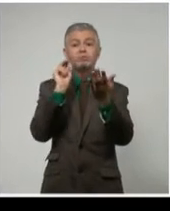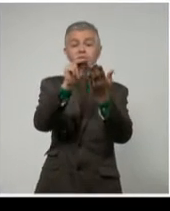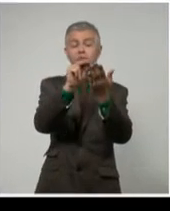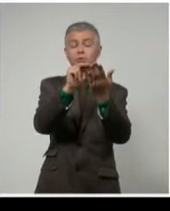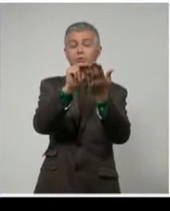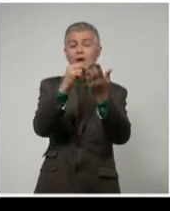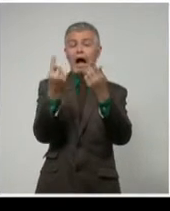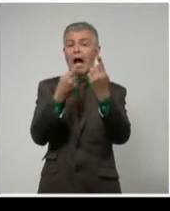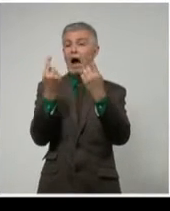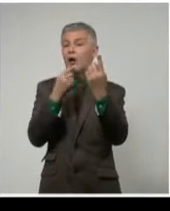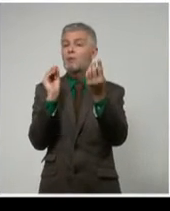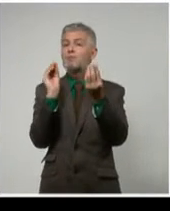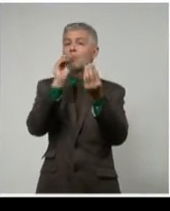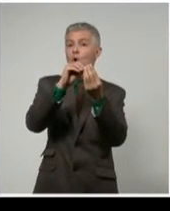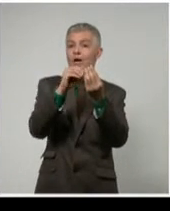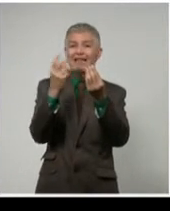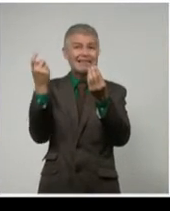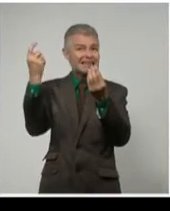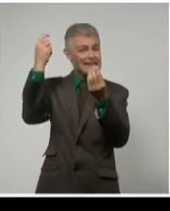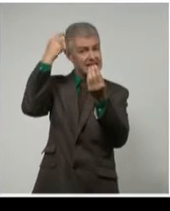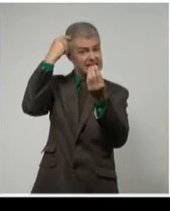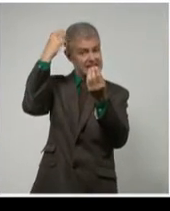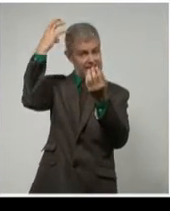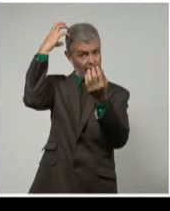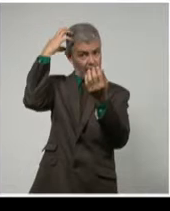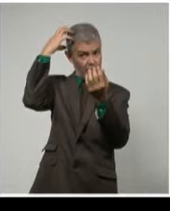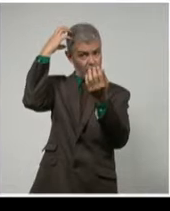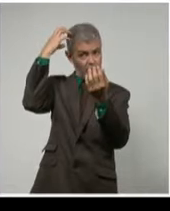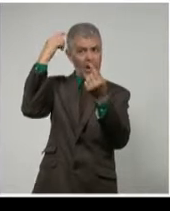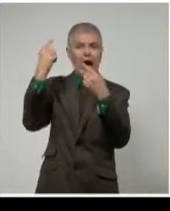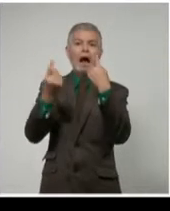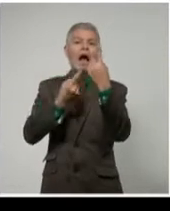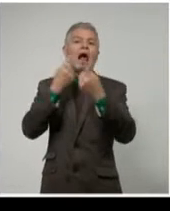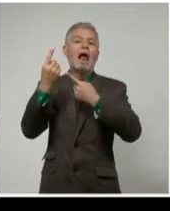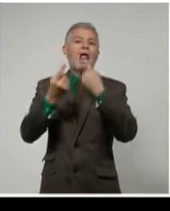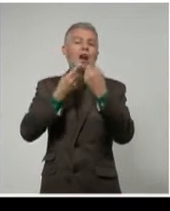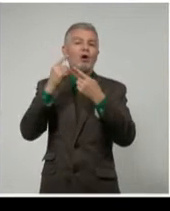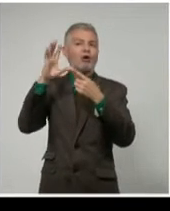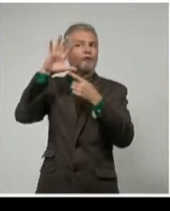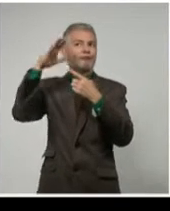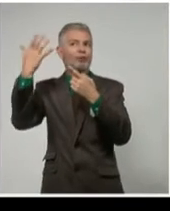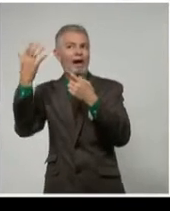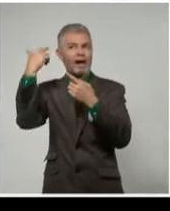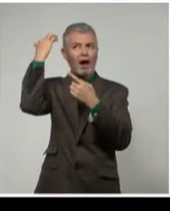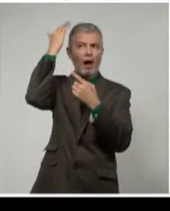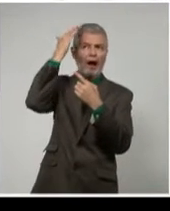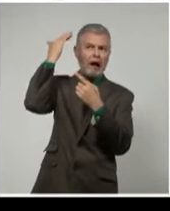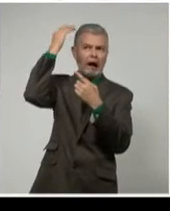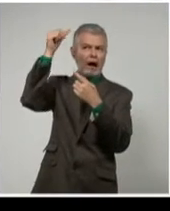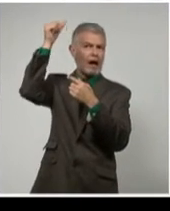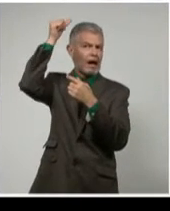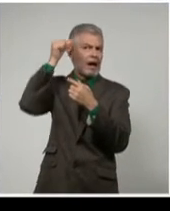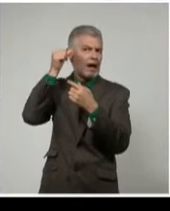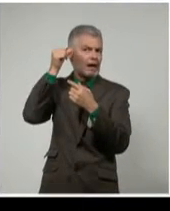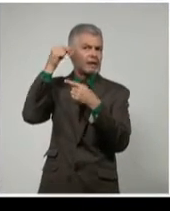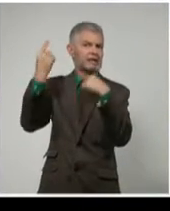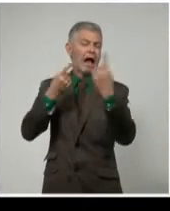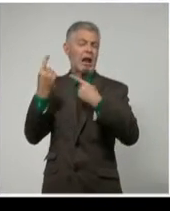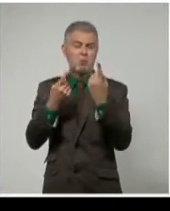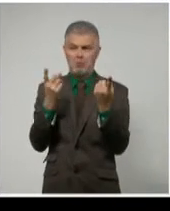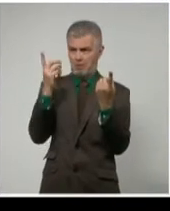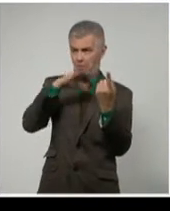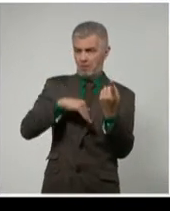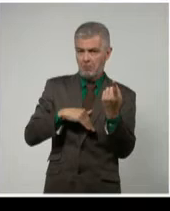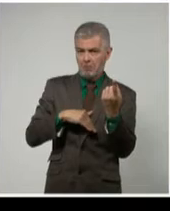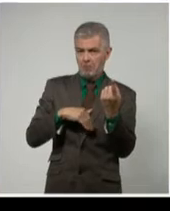de poner energía dentro del cerebro, debió haber dejado alguna huella en la parte exterior de la cabeza. Igual, entonces estamos de